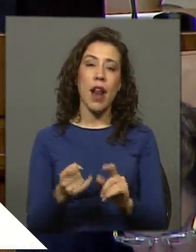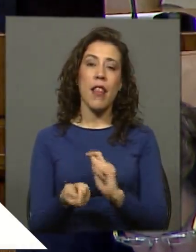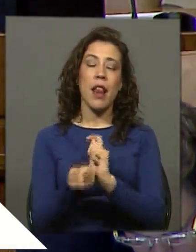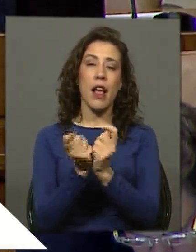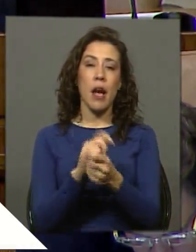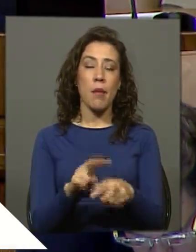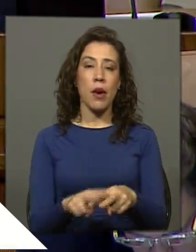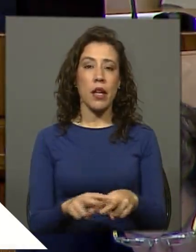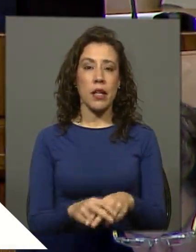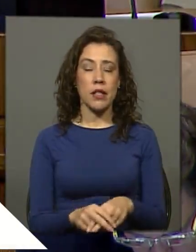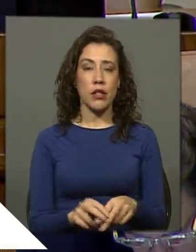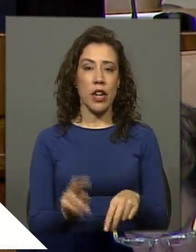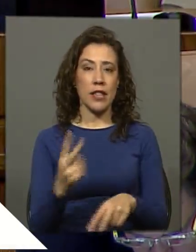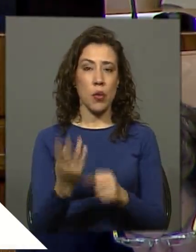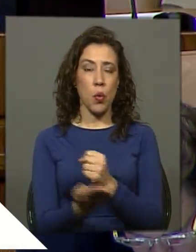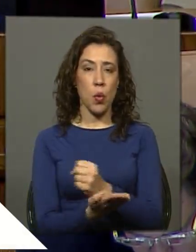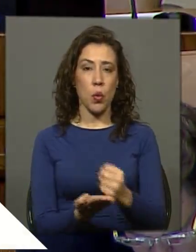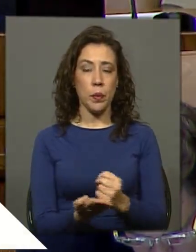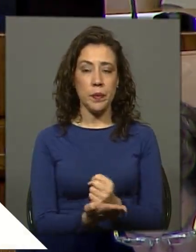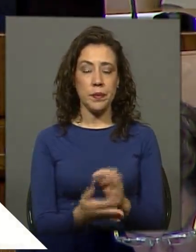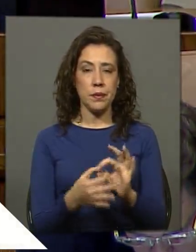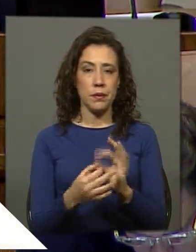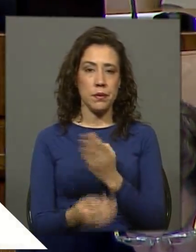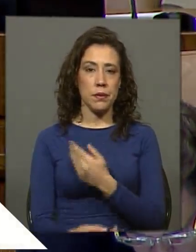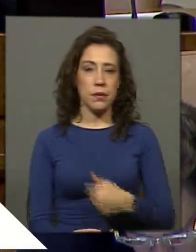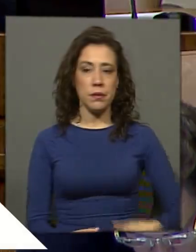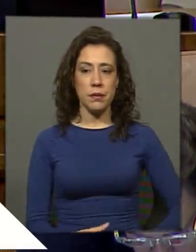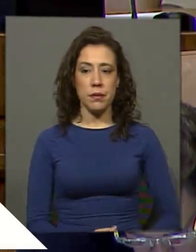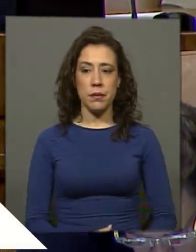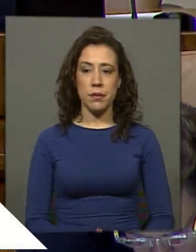cambios que se introdujeron en este segundo trámite gracias presidente